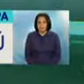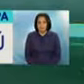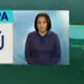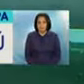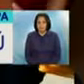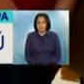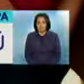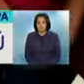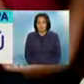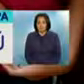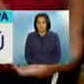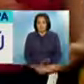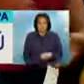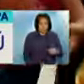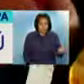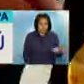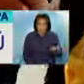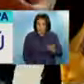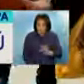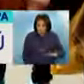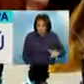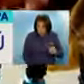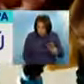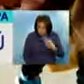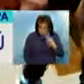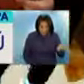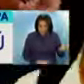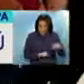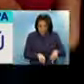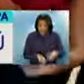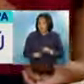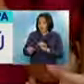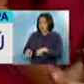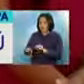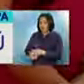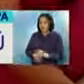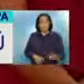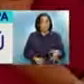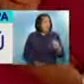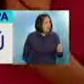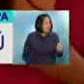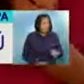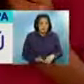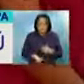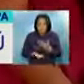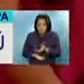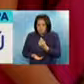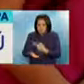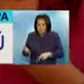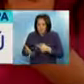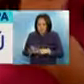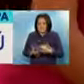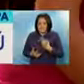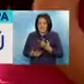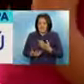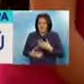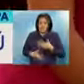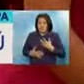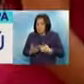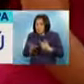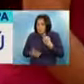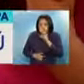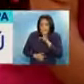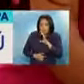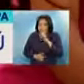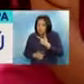¿Le invitarías a todos los niños que vengan a ver el acuario también? Sí. ¿Por qué? para que se aventuren en la búsqueda